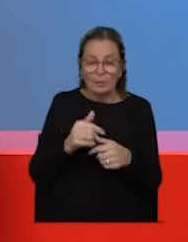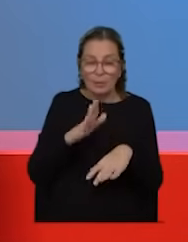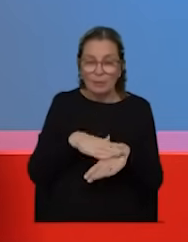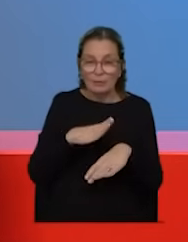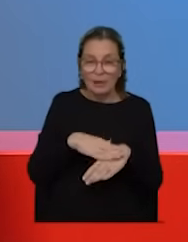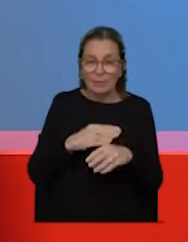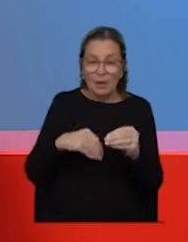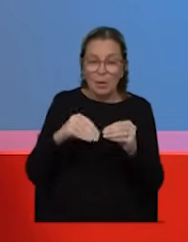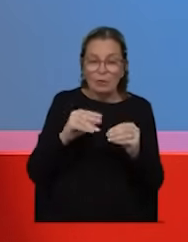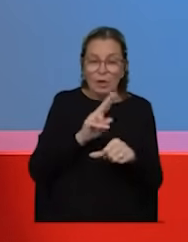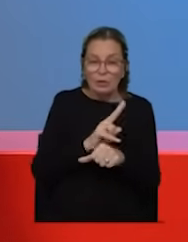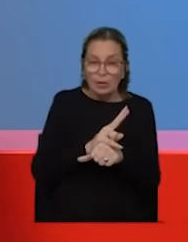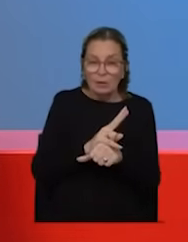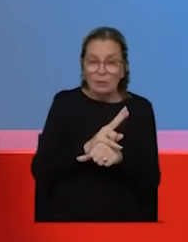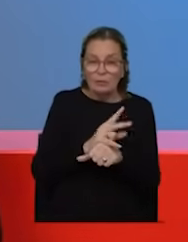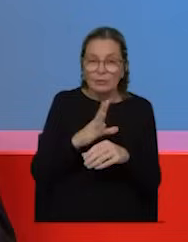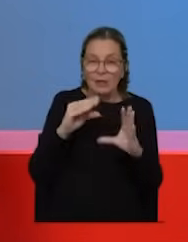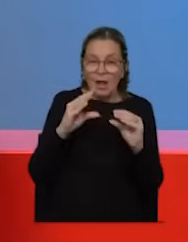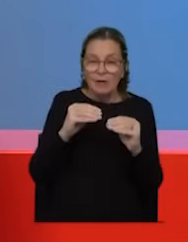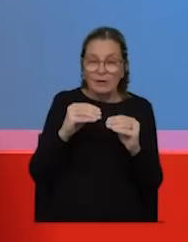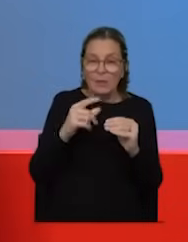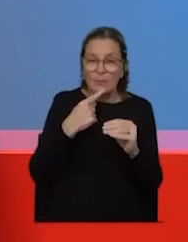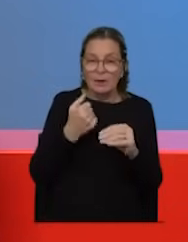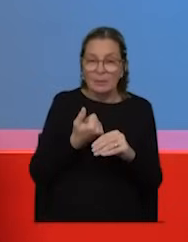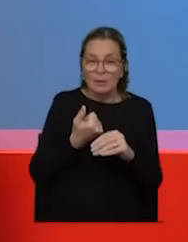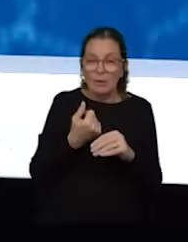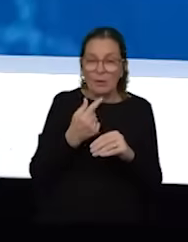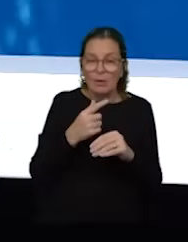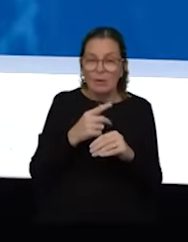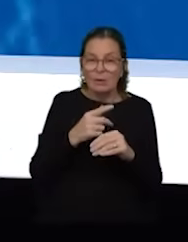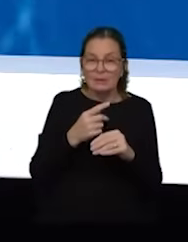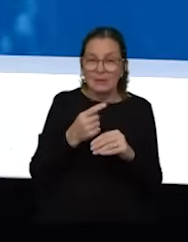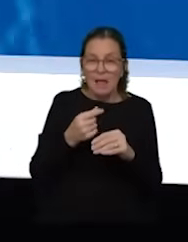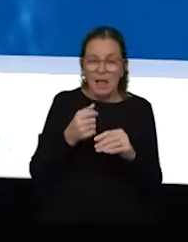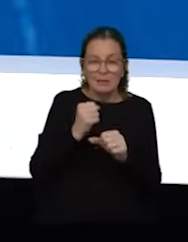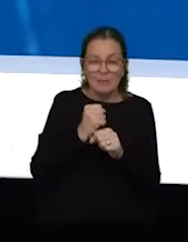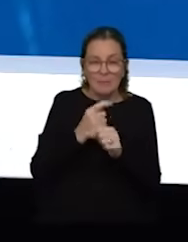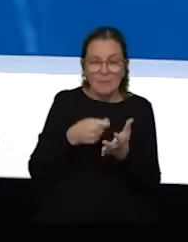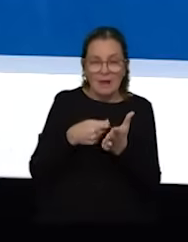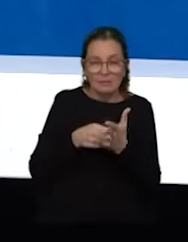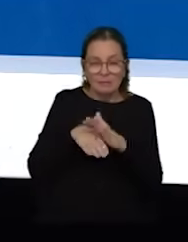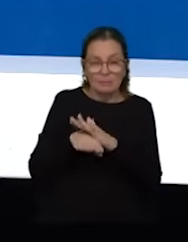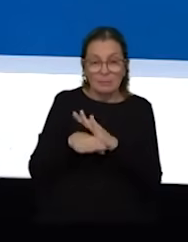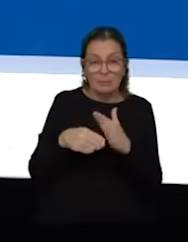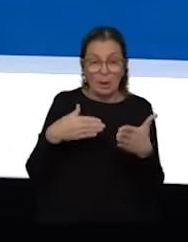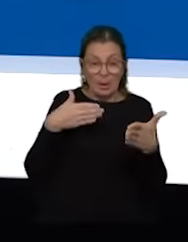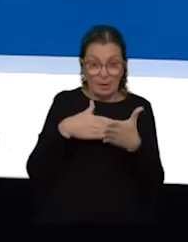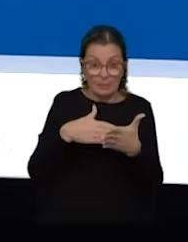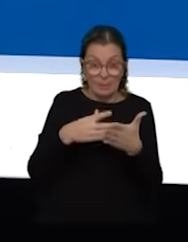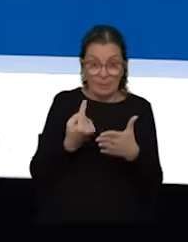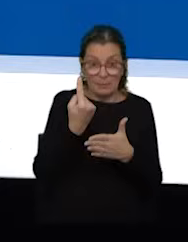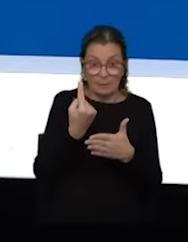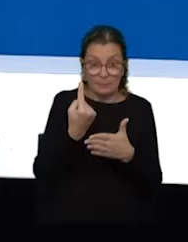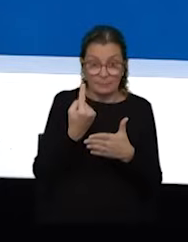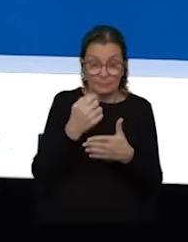que se sumen a la hora delol sobre todo cuando se habla de lavado de dinero no sí en primer lugar poner límites es algo que